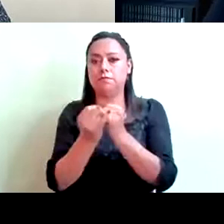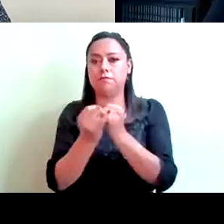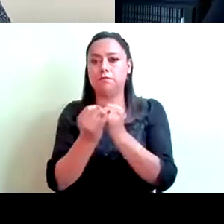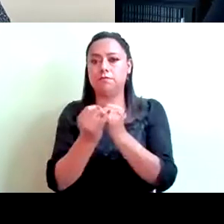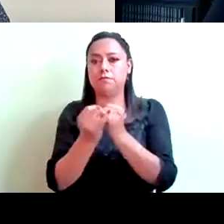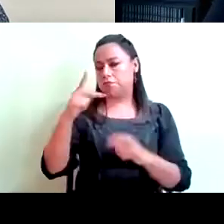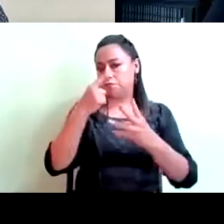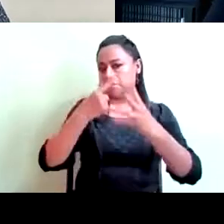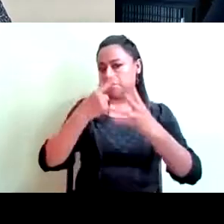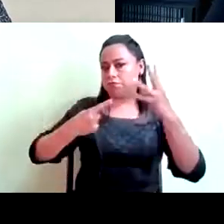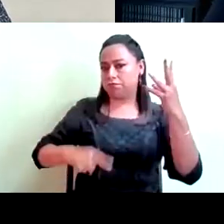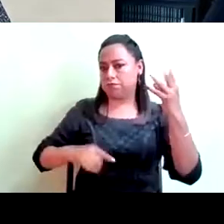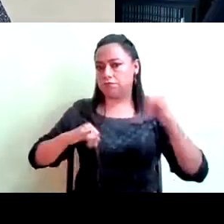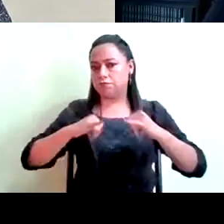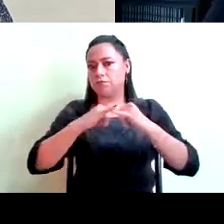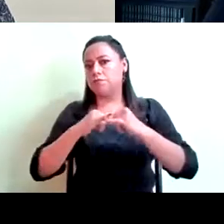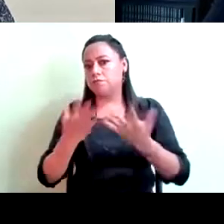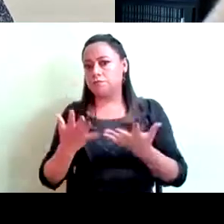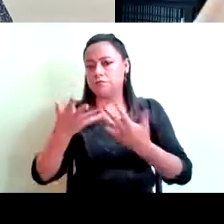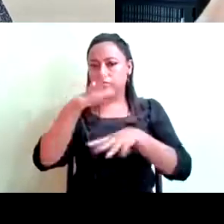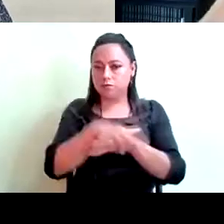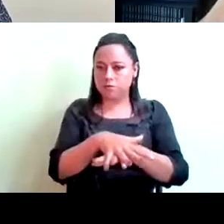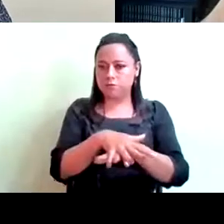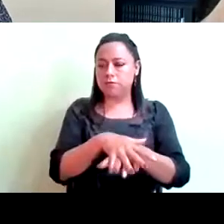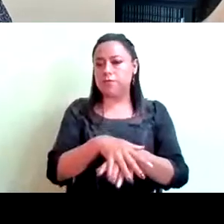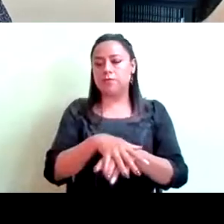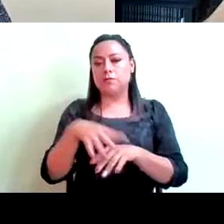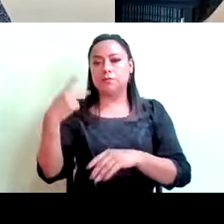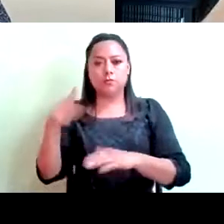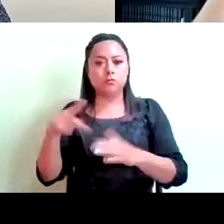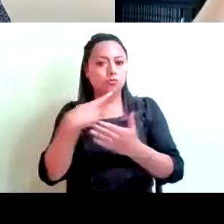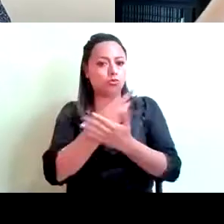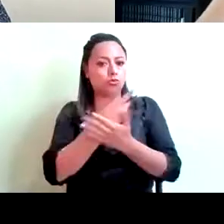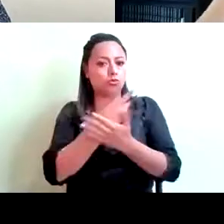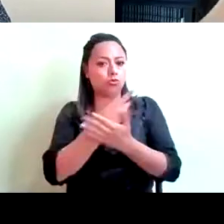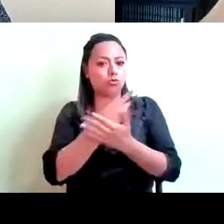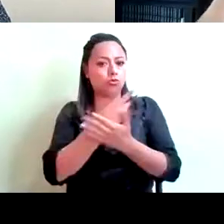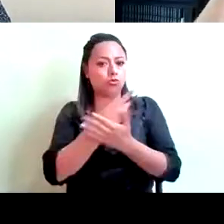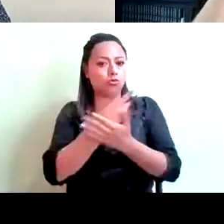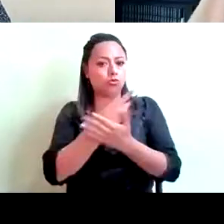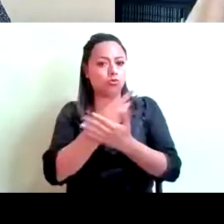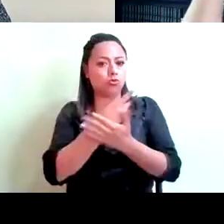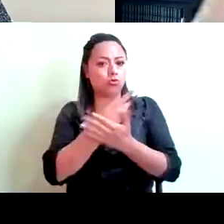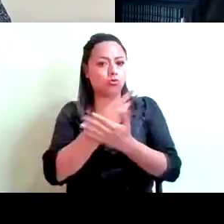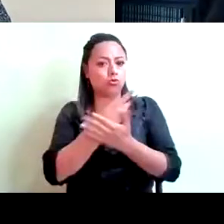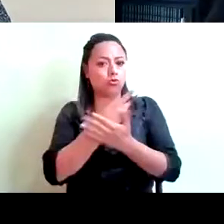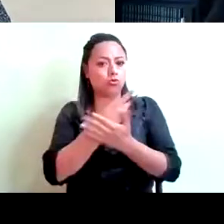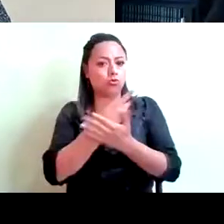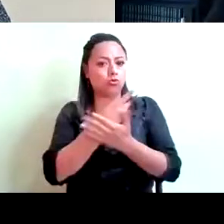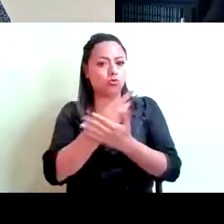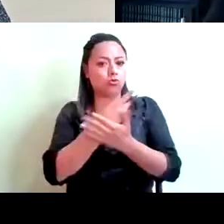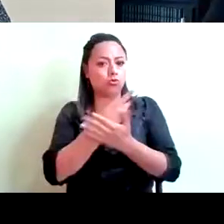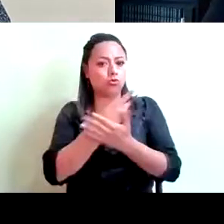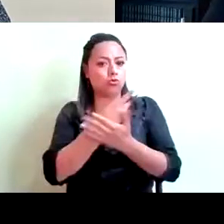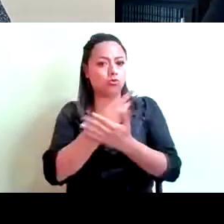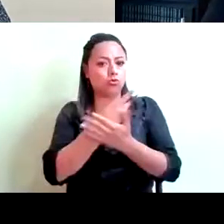institucionales, implementar en los planes y programas de estudio de la licenciatura en Ciencia Política y Administración